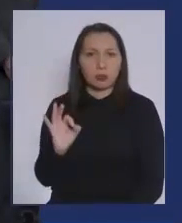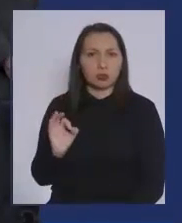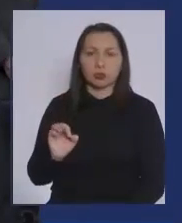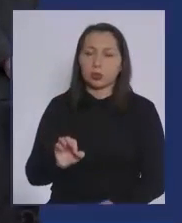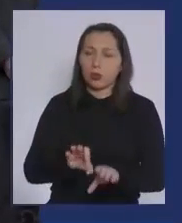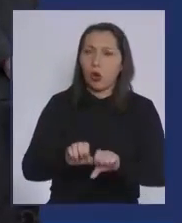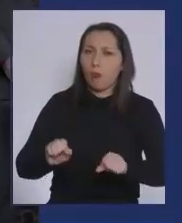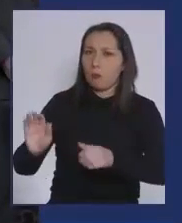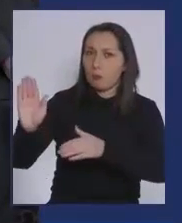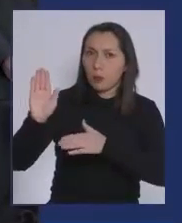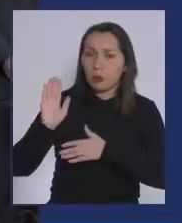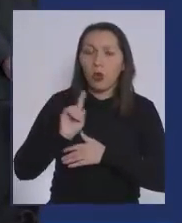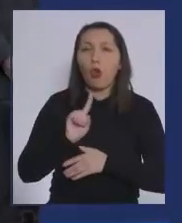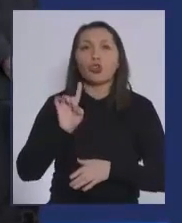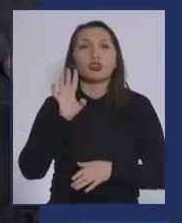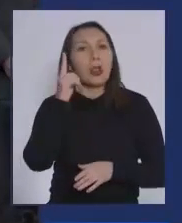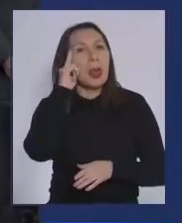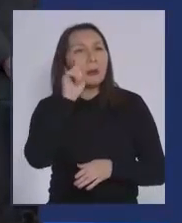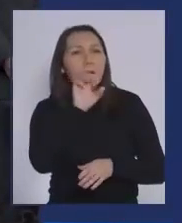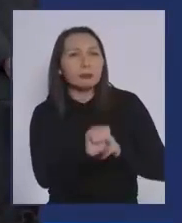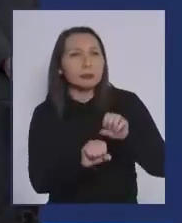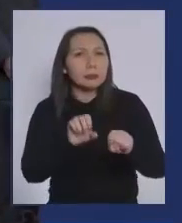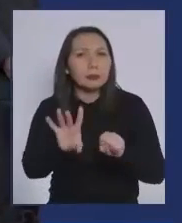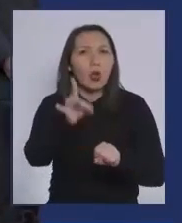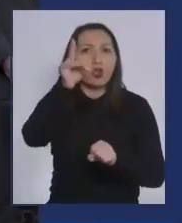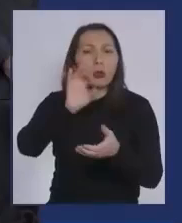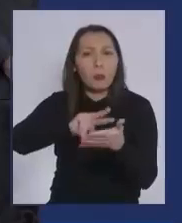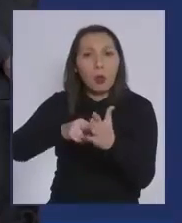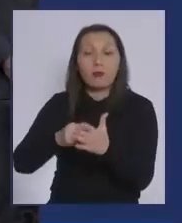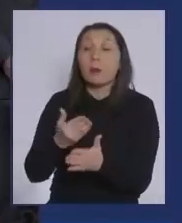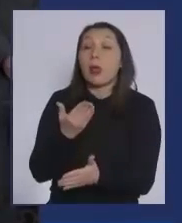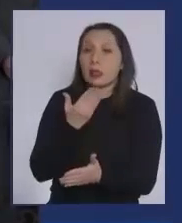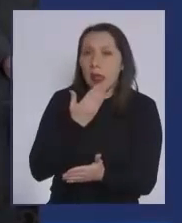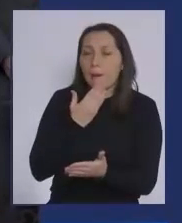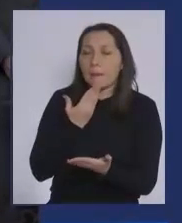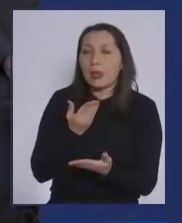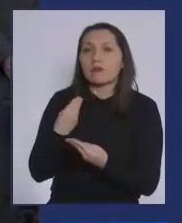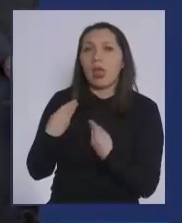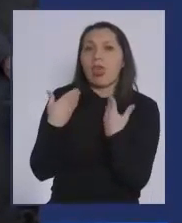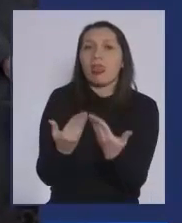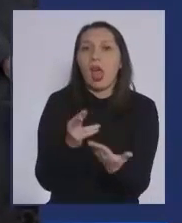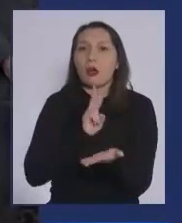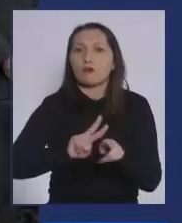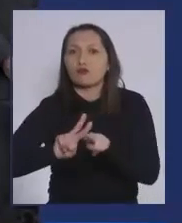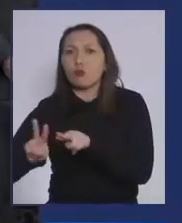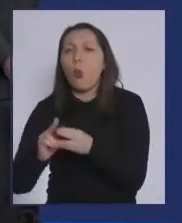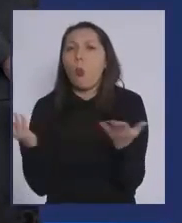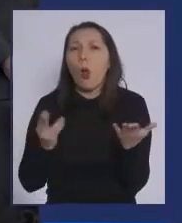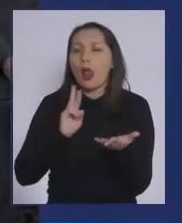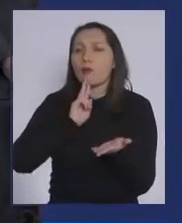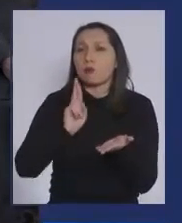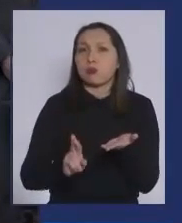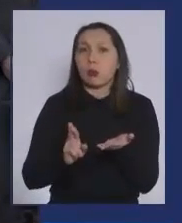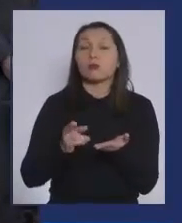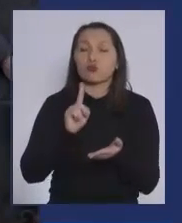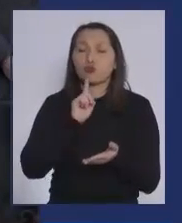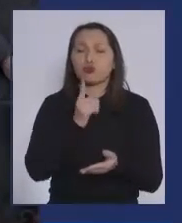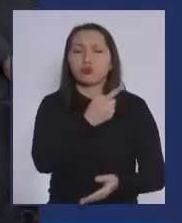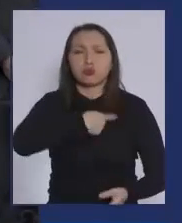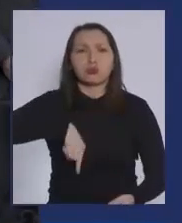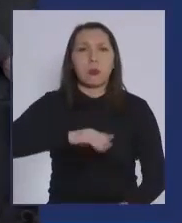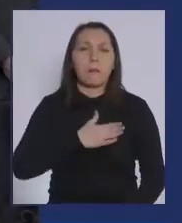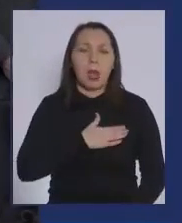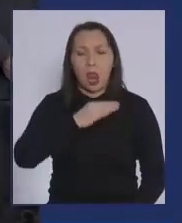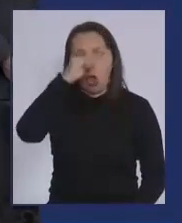comprometido no solamente con detectar los problemas sino también con traer las soluciones y cuenta con mi confianza